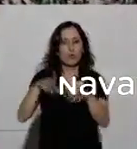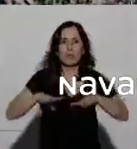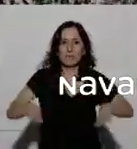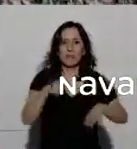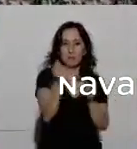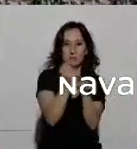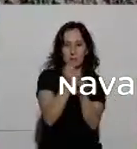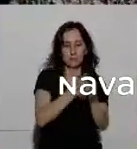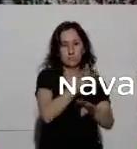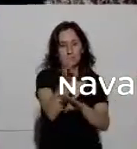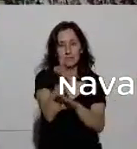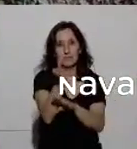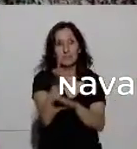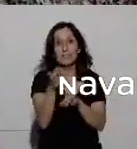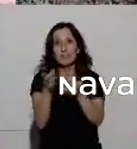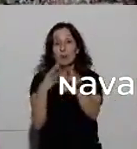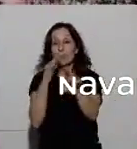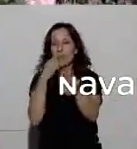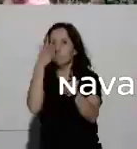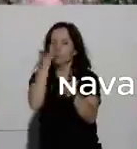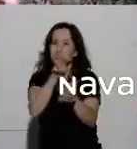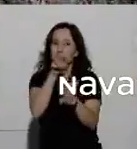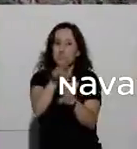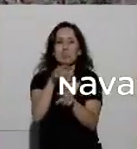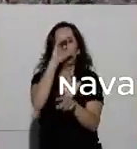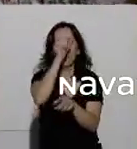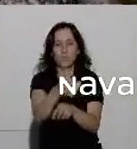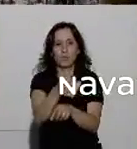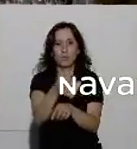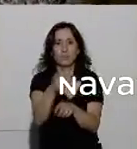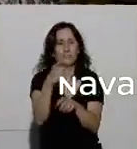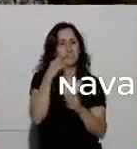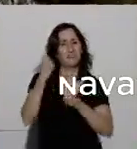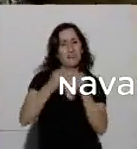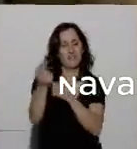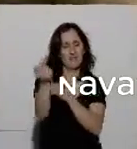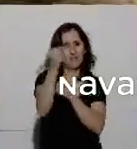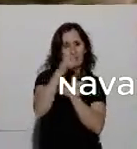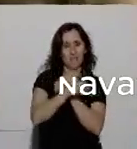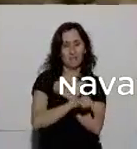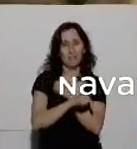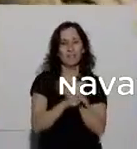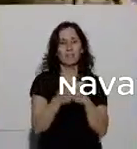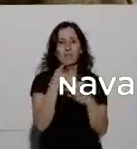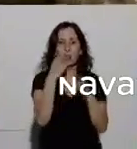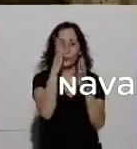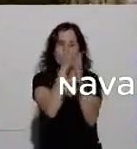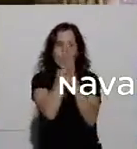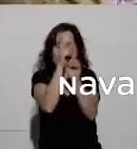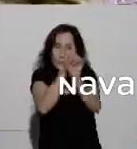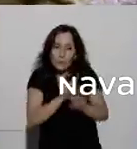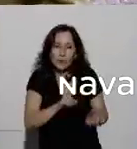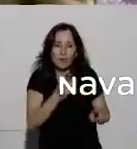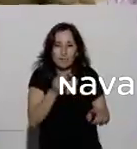fuese acusada de practicar la brujería en Lapurdi y escapándose llega aquí a Zugarramurdi, pero en lugar de pasar desapercibida o de estarse